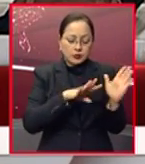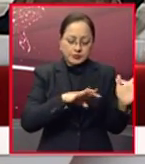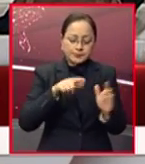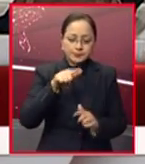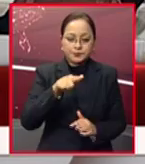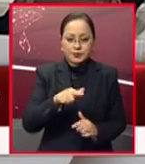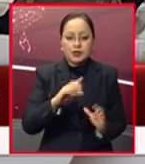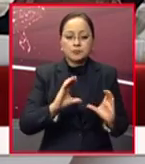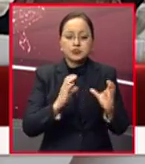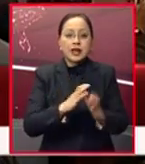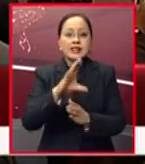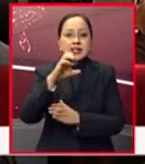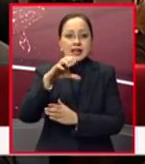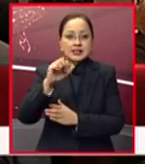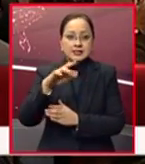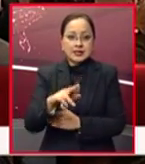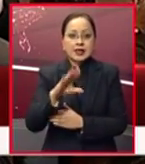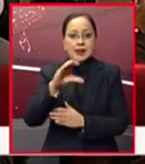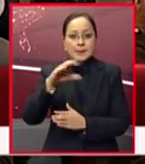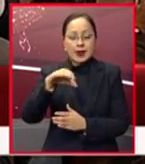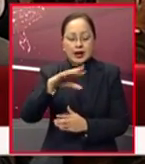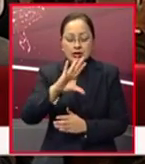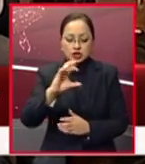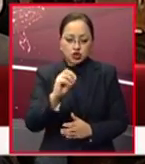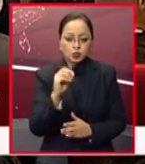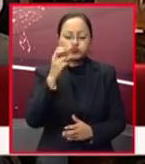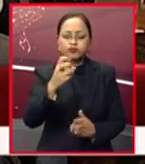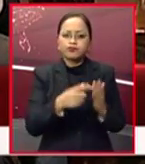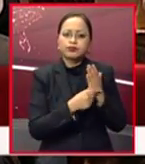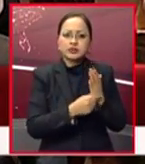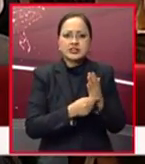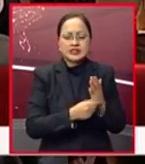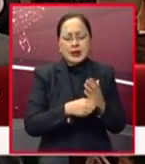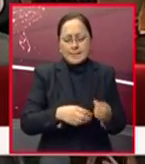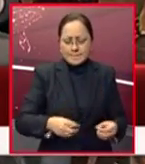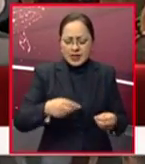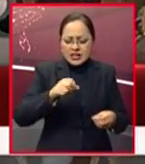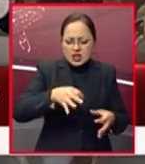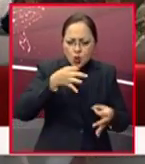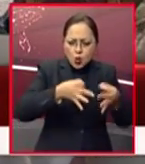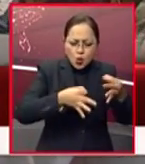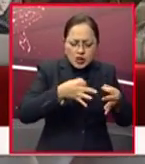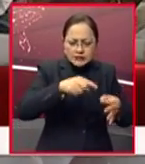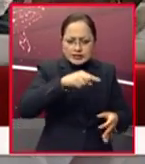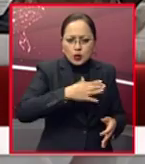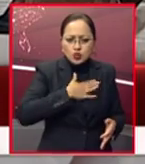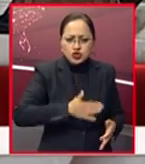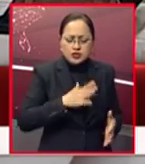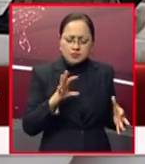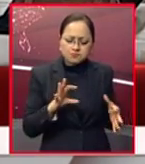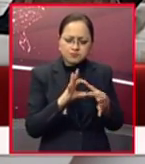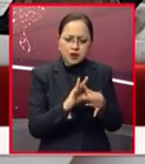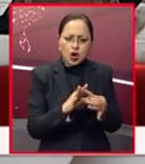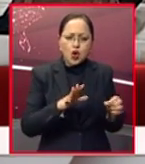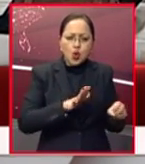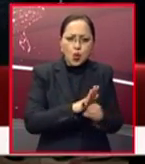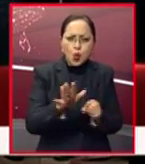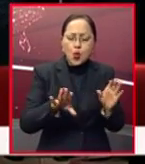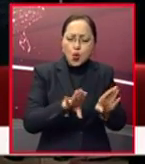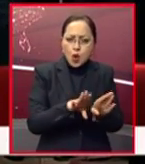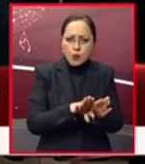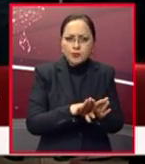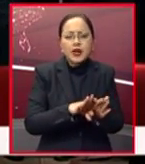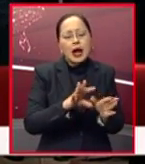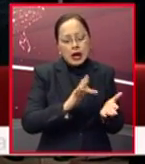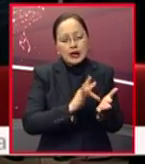Junta de Coordinación Política, dijo que la vida jurídica del México actual se ha dado gracias a las reformas a la Carta Magna.